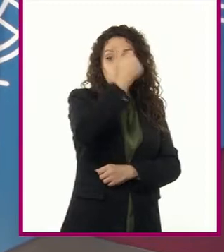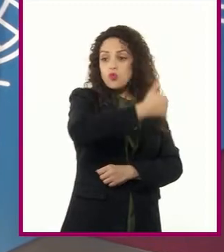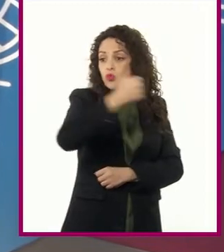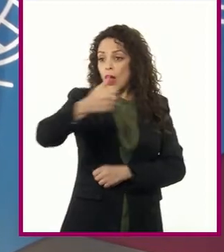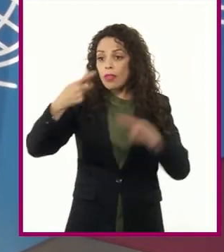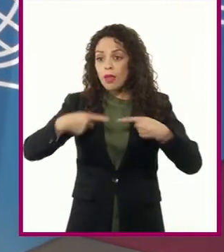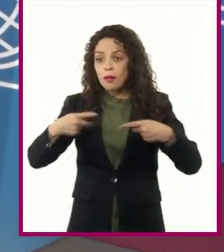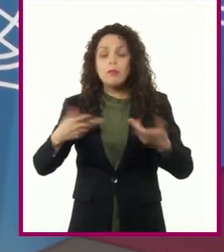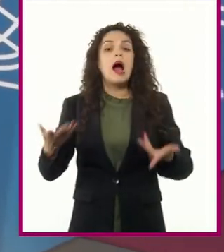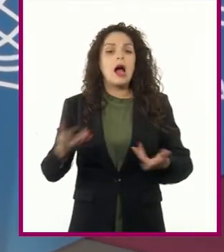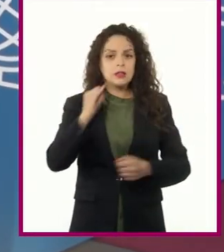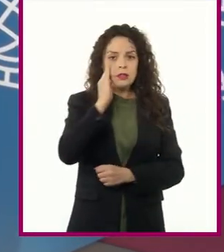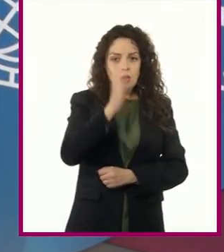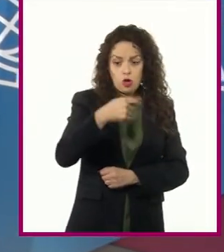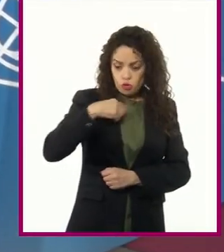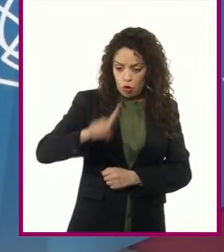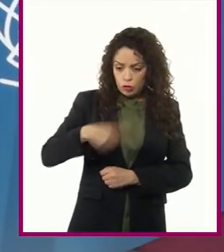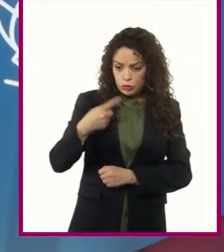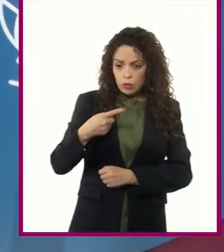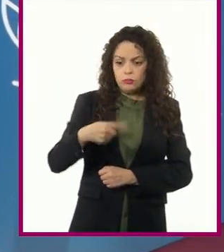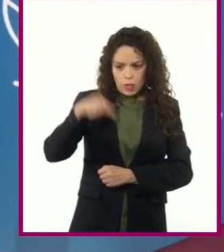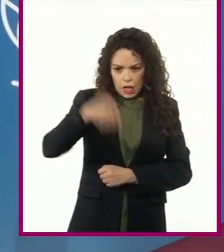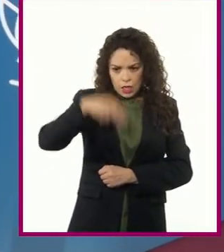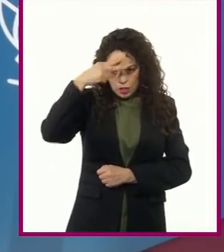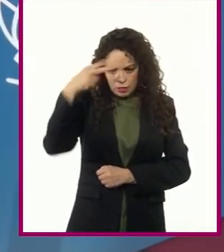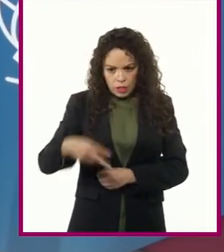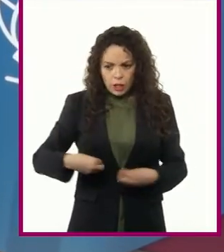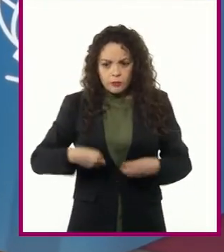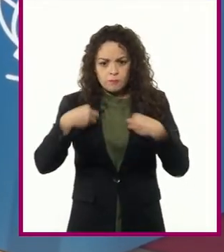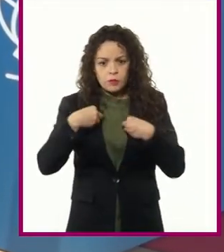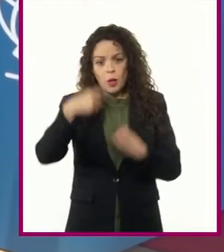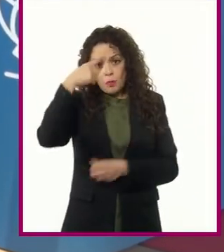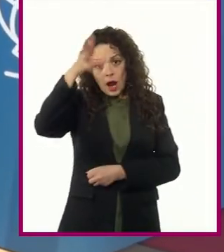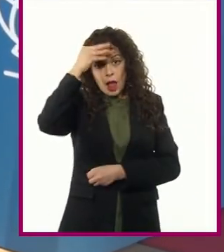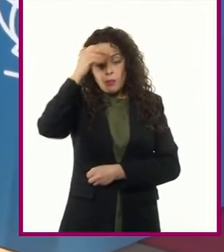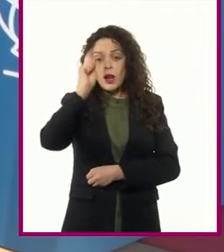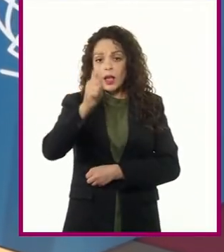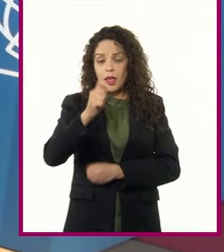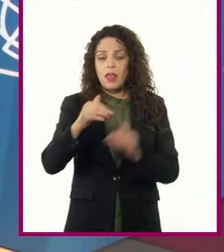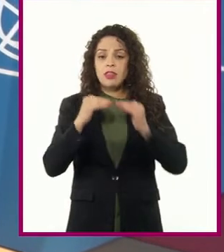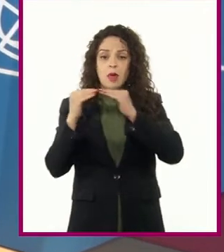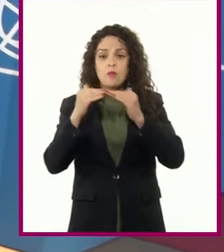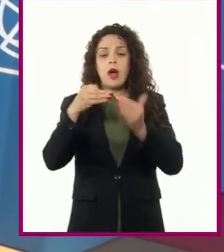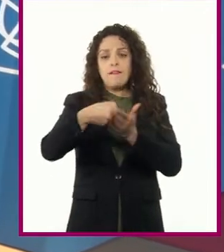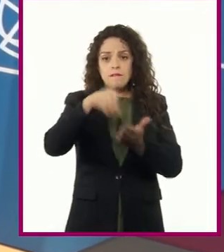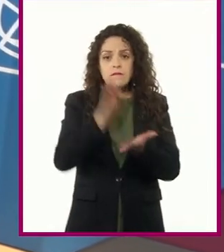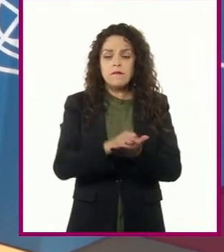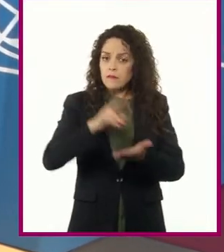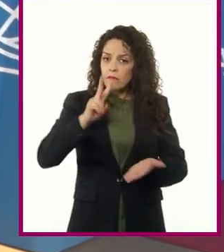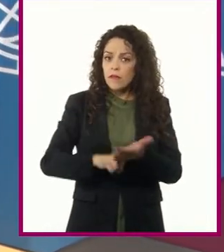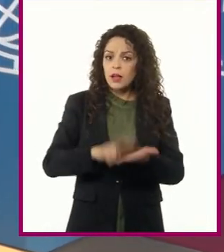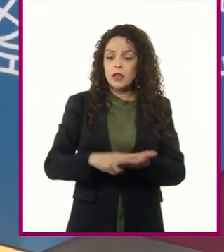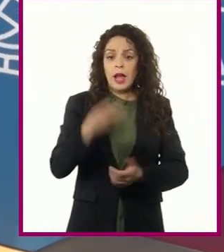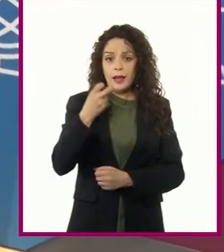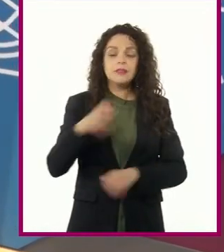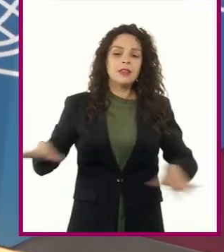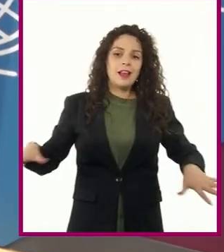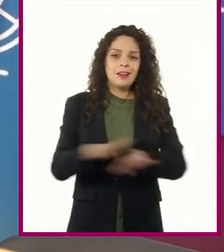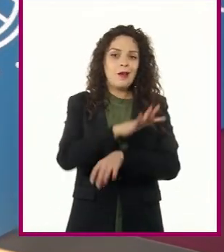se asuma como ciudadana y ciudadano para aprender los valores democráticos y así cada quien pueda ser parte del